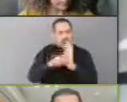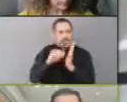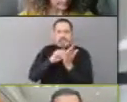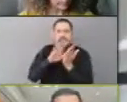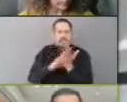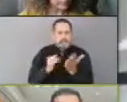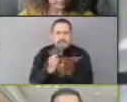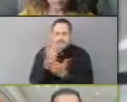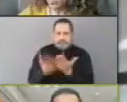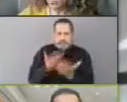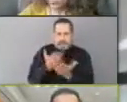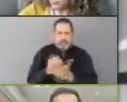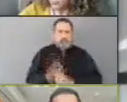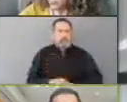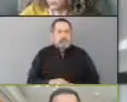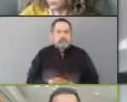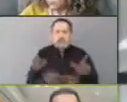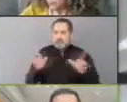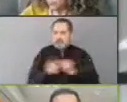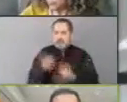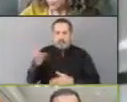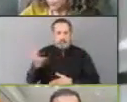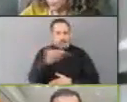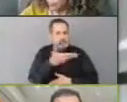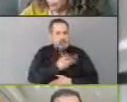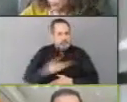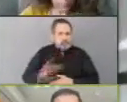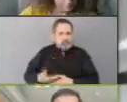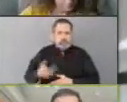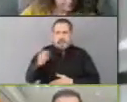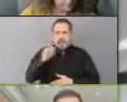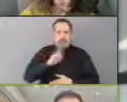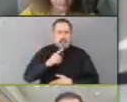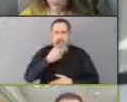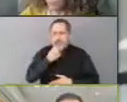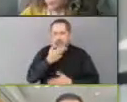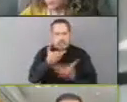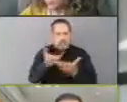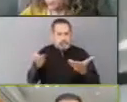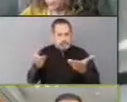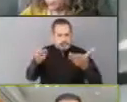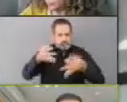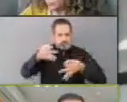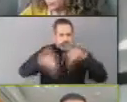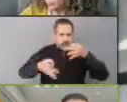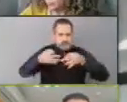determinación. Es la cuenta, magistrado presidente, magistrada y magistrado.